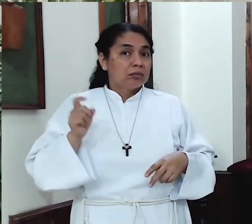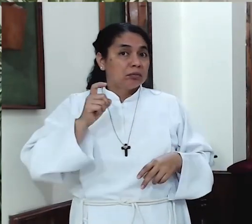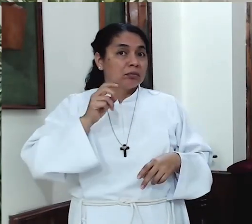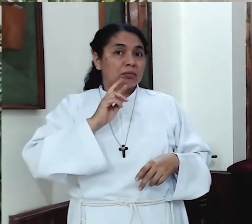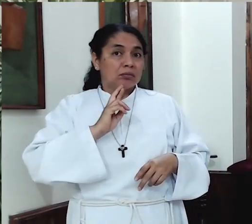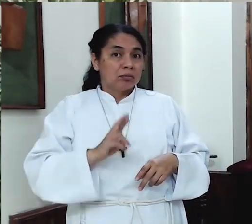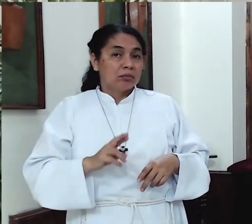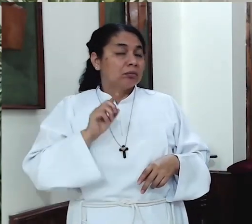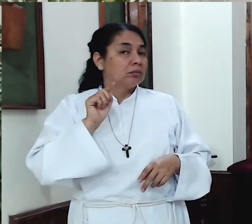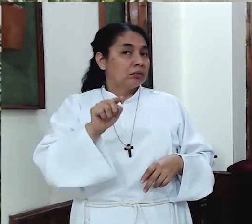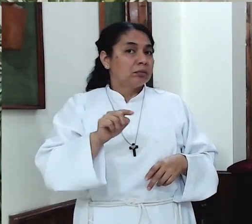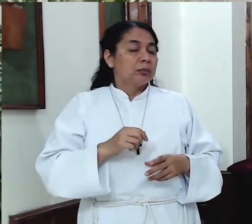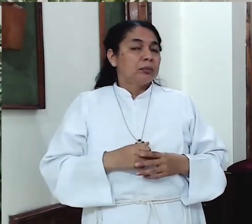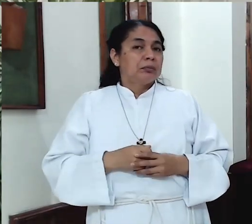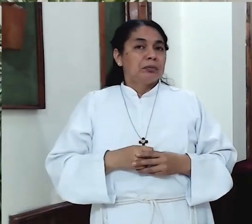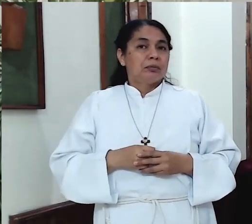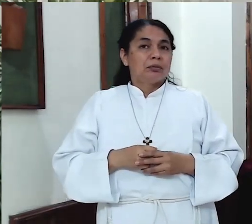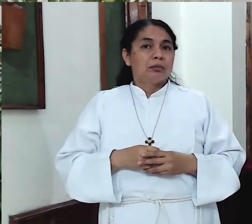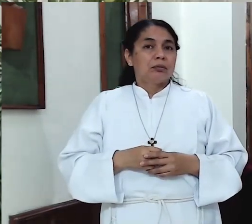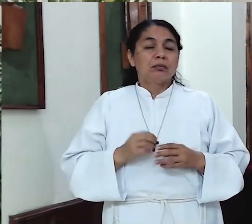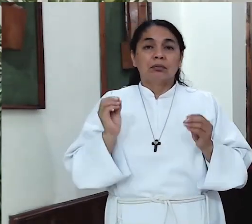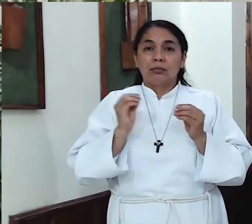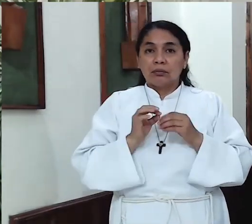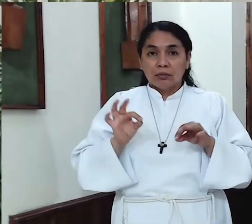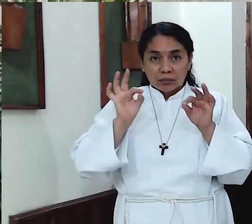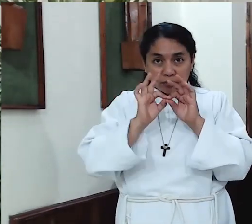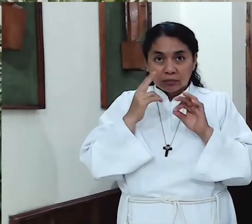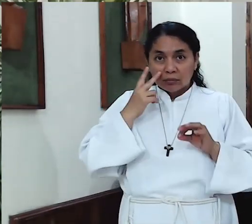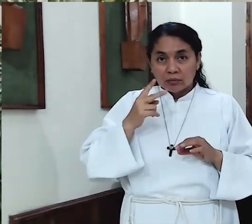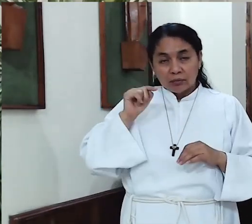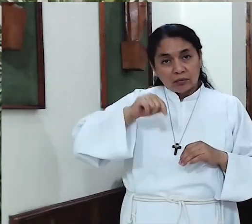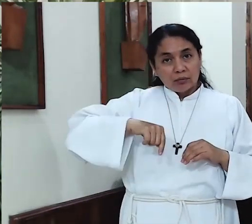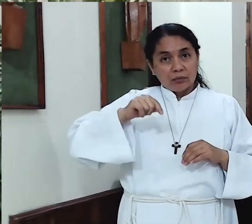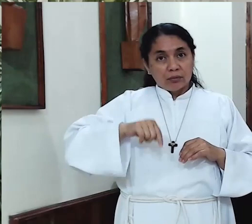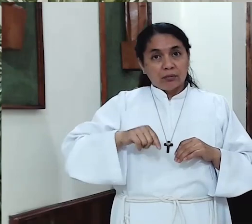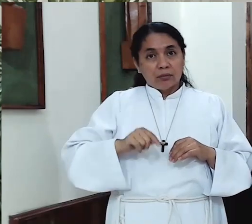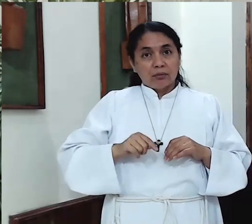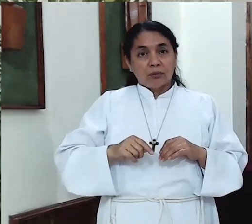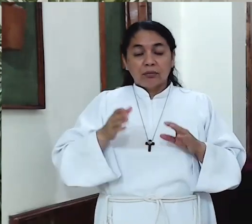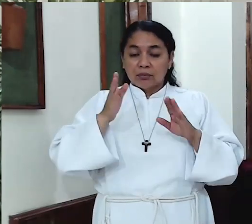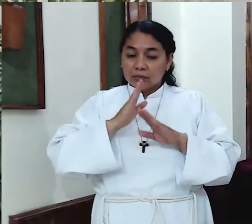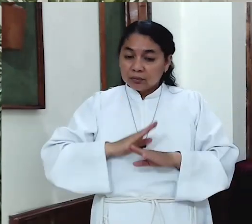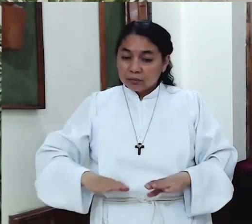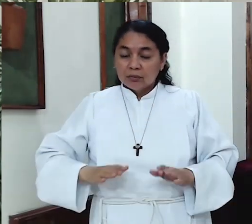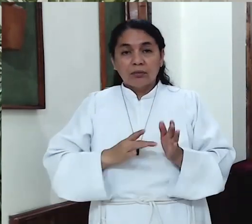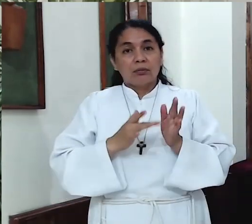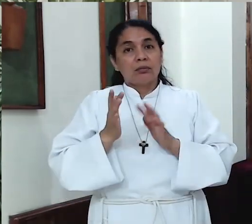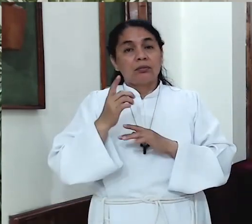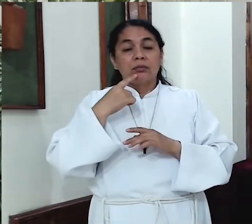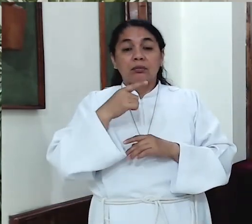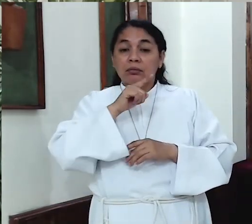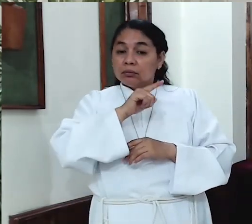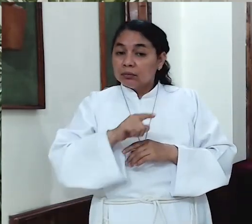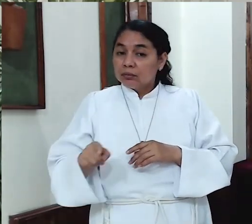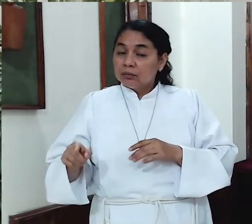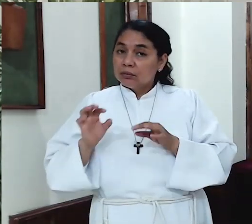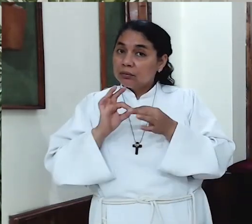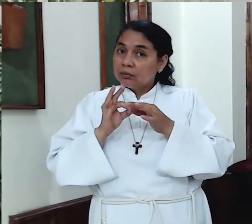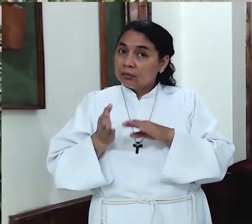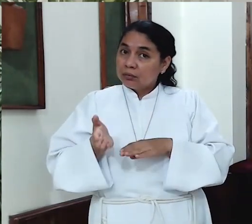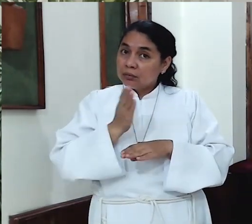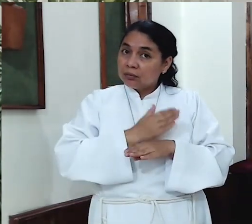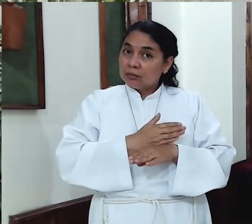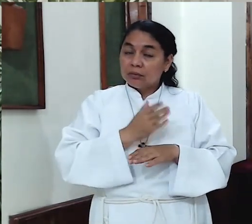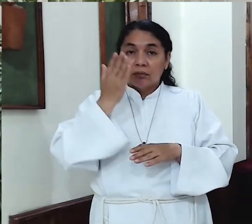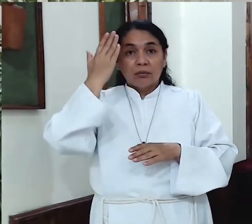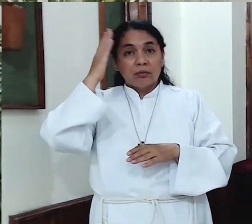responder a esto. Pero lo importante, como vemos aquí, es que al final también Jesús dice: estén preparados, porque